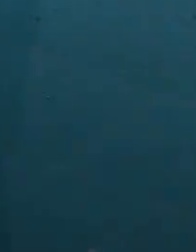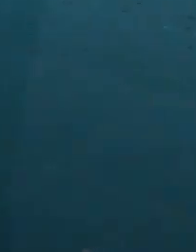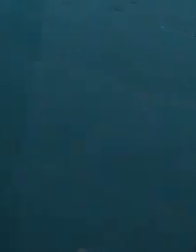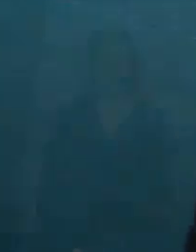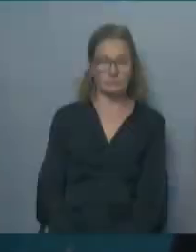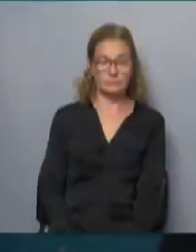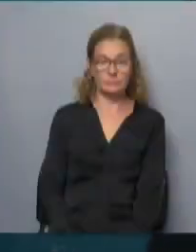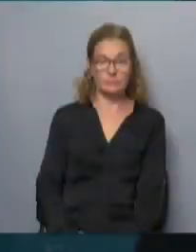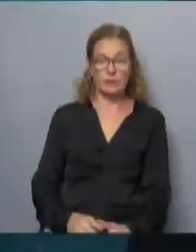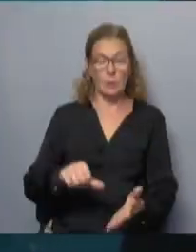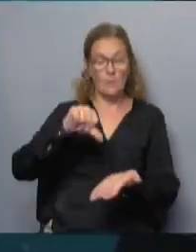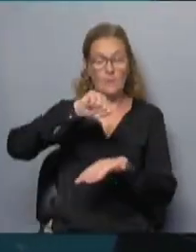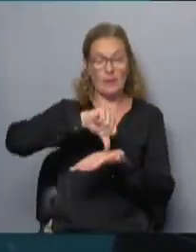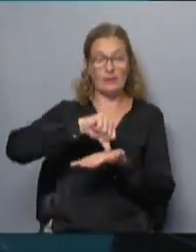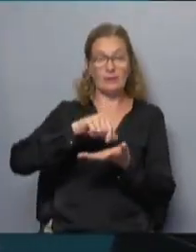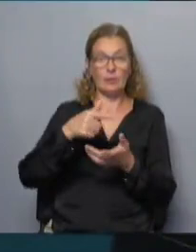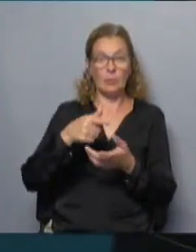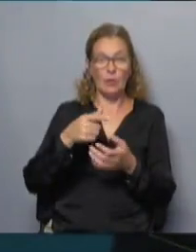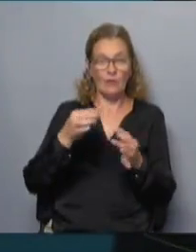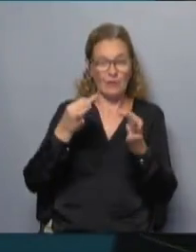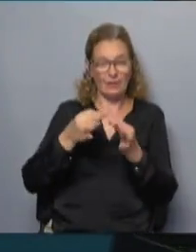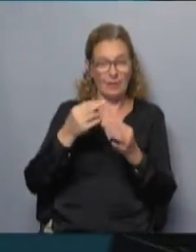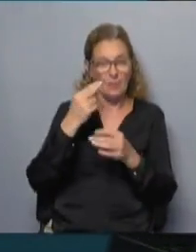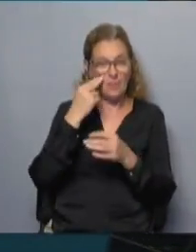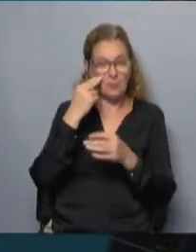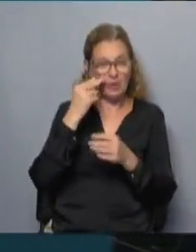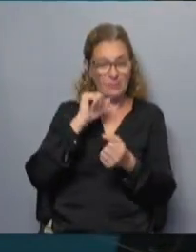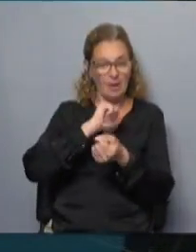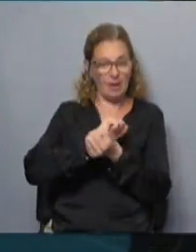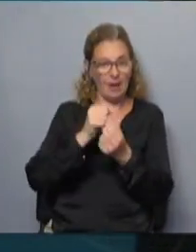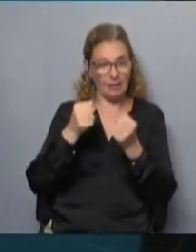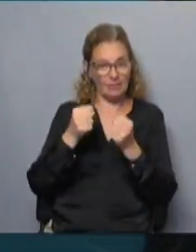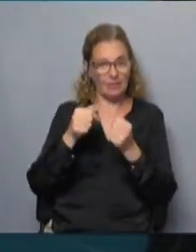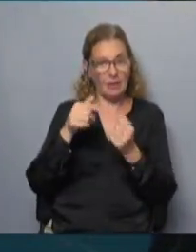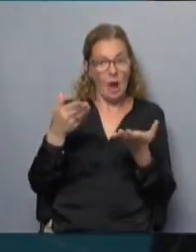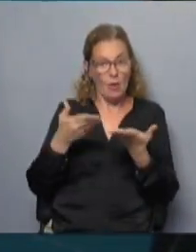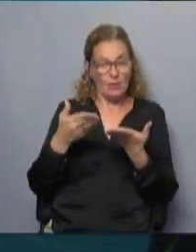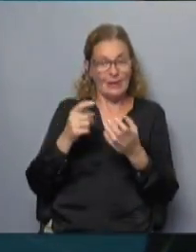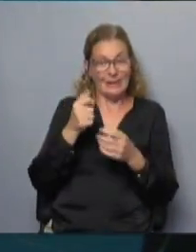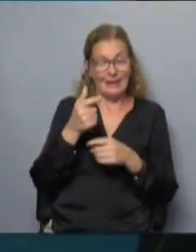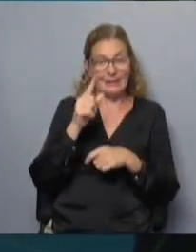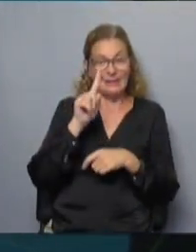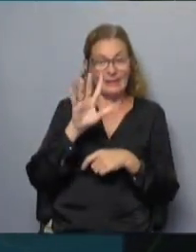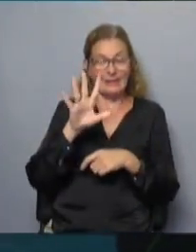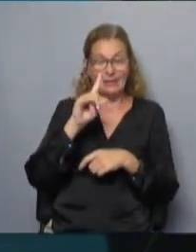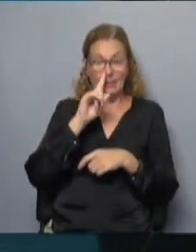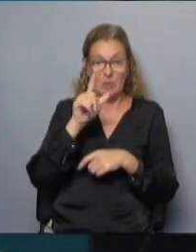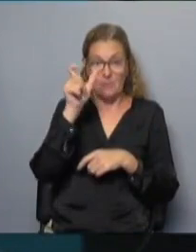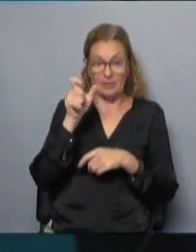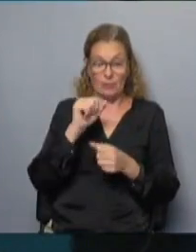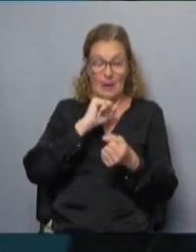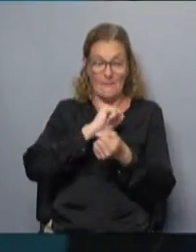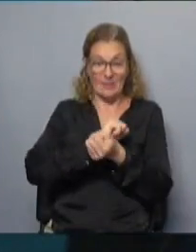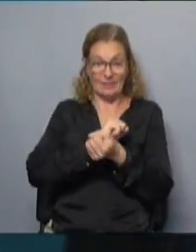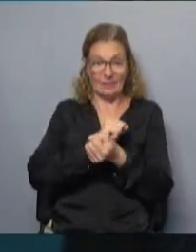nuestro país atraviesa una verdadera de crisis carcelaria actualmente tenemos casi 15.000 presos y en este